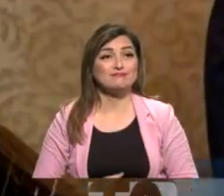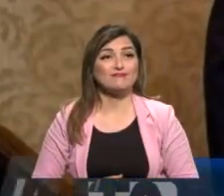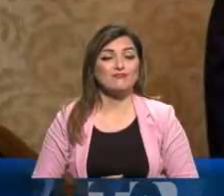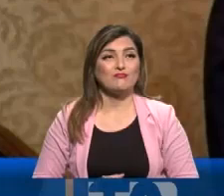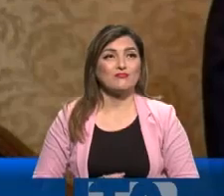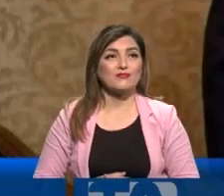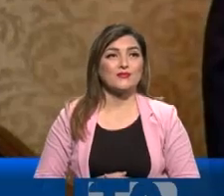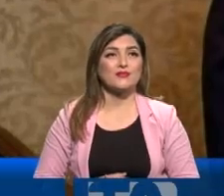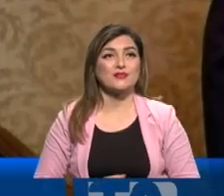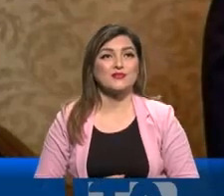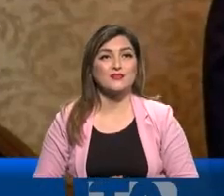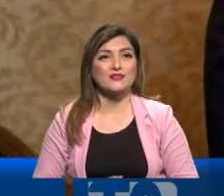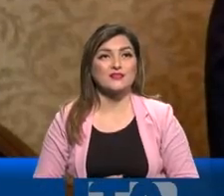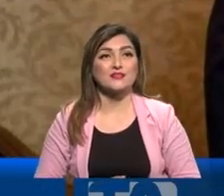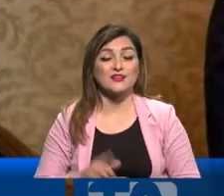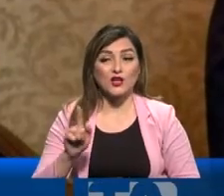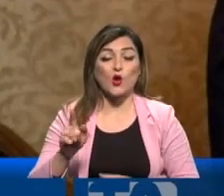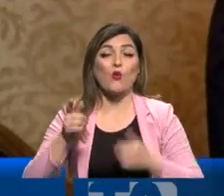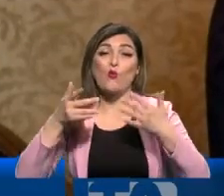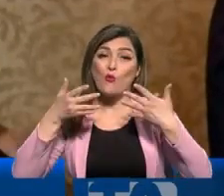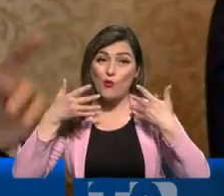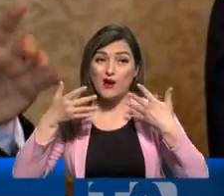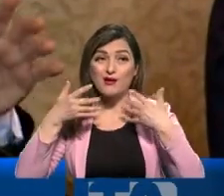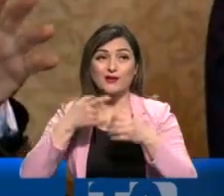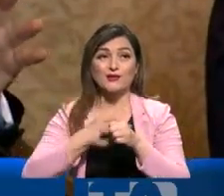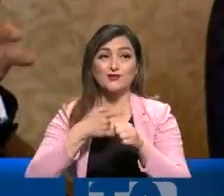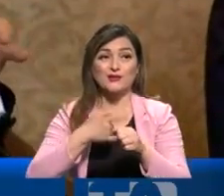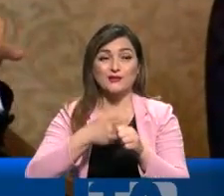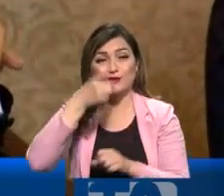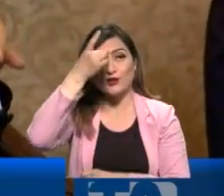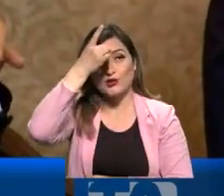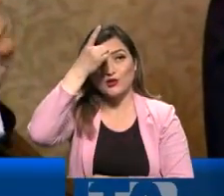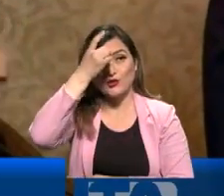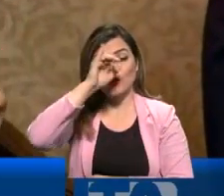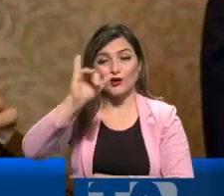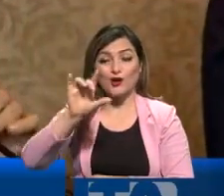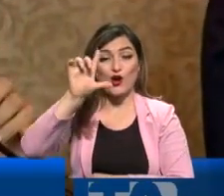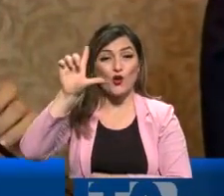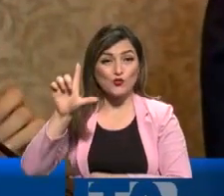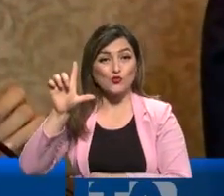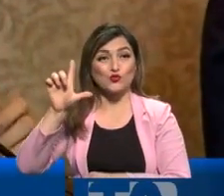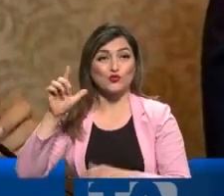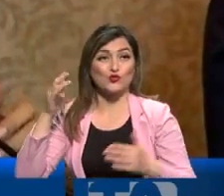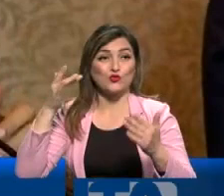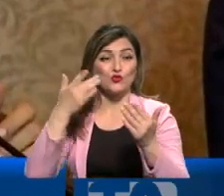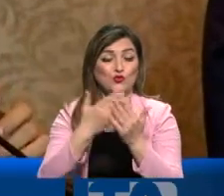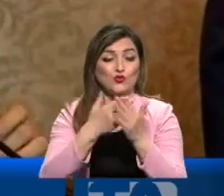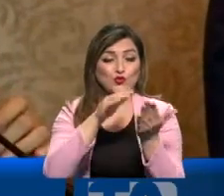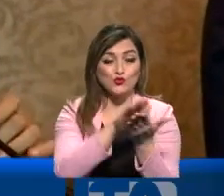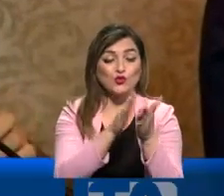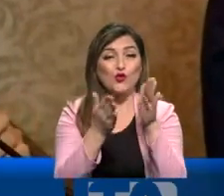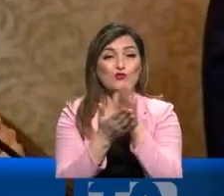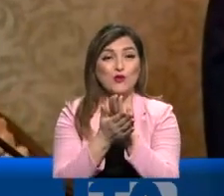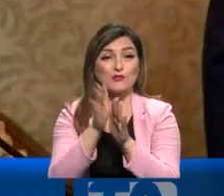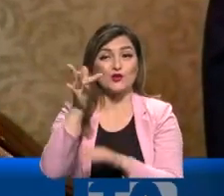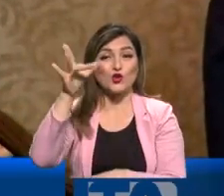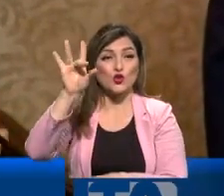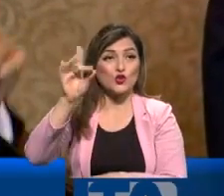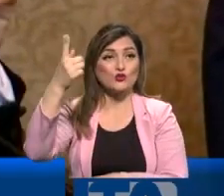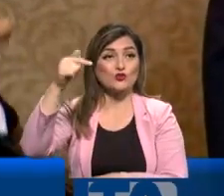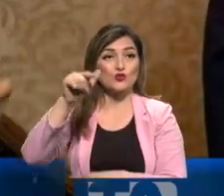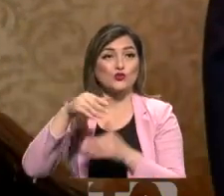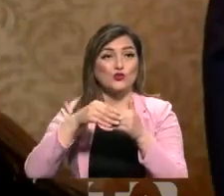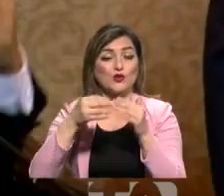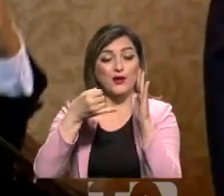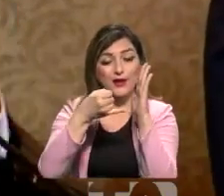caso, en el caso de Guayaquil, le deben de julio a noviembre 18 millones de